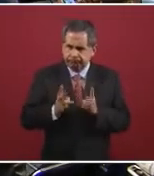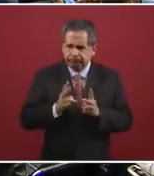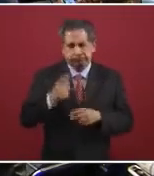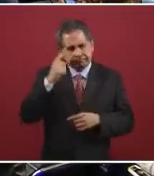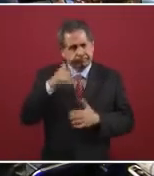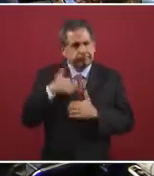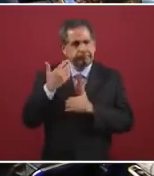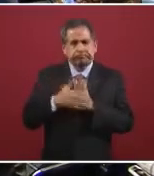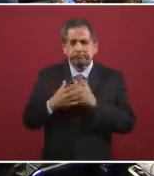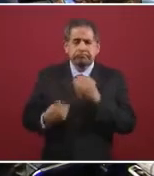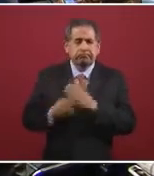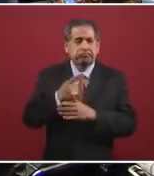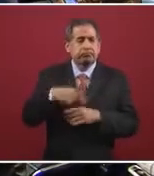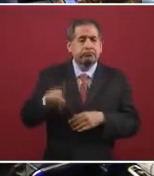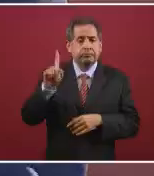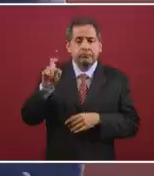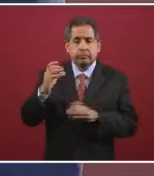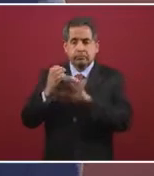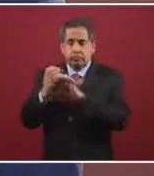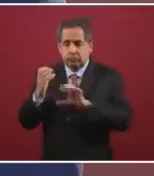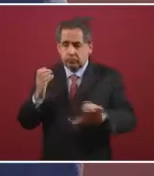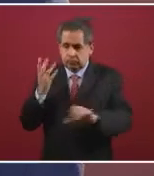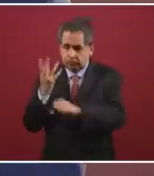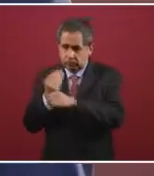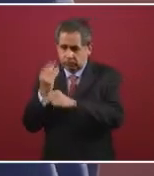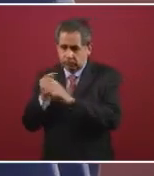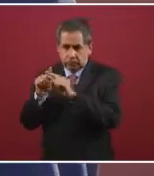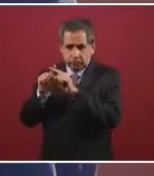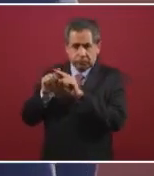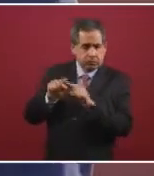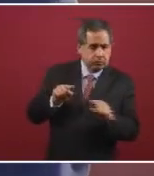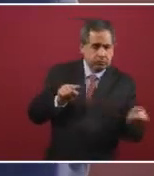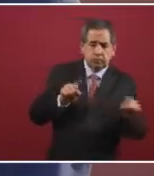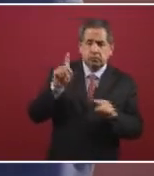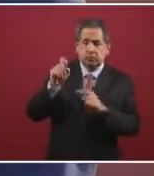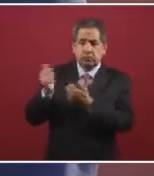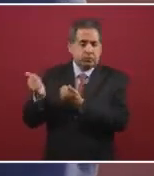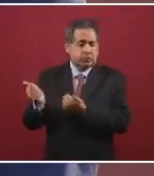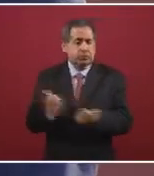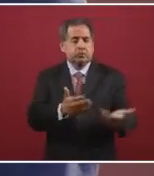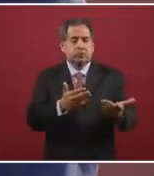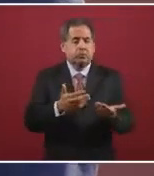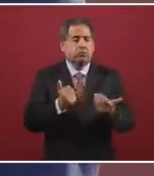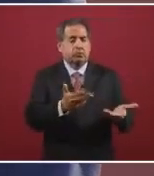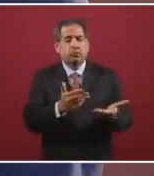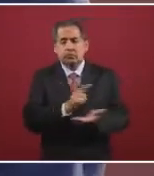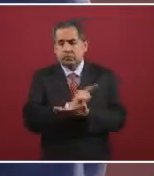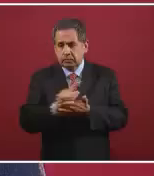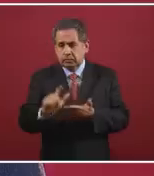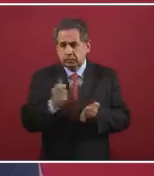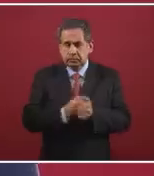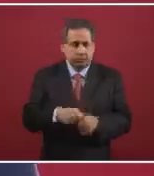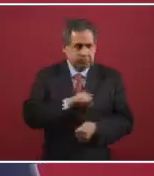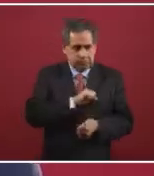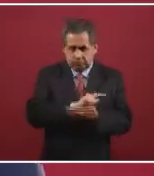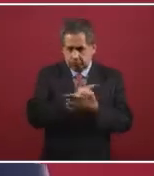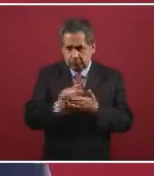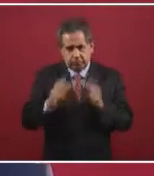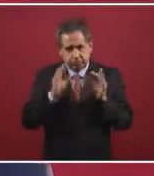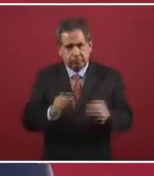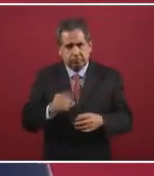construir un acueducto que lleve agua limpia, sana,